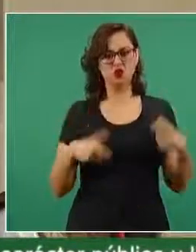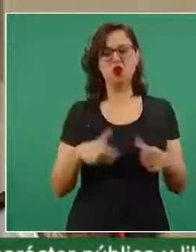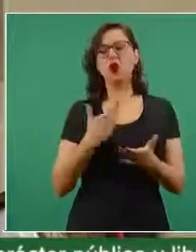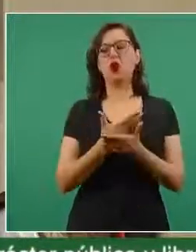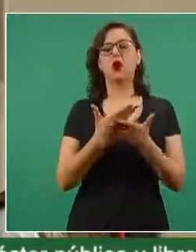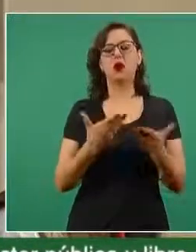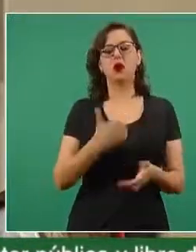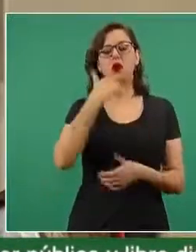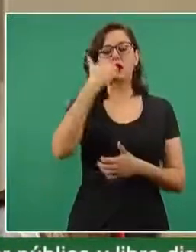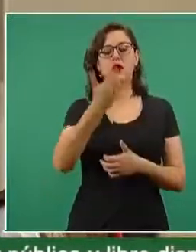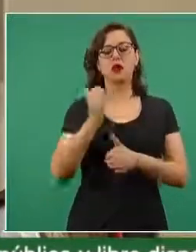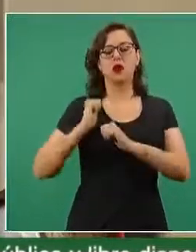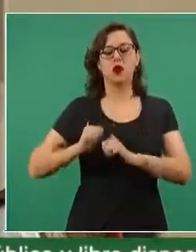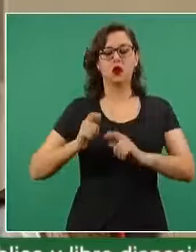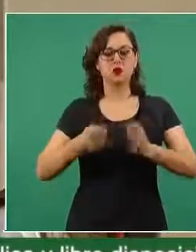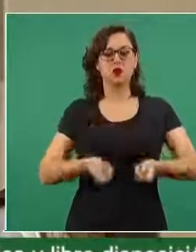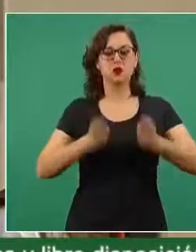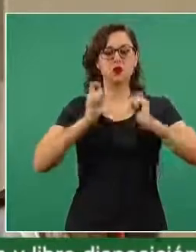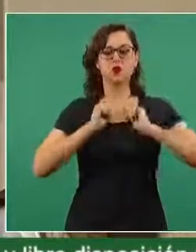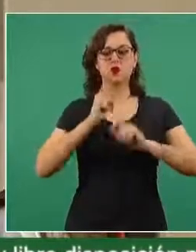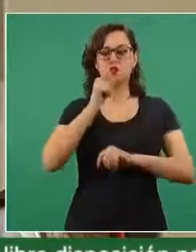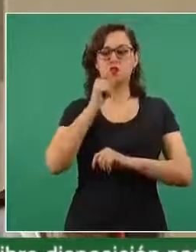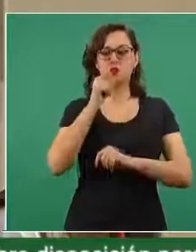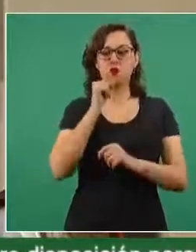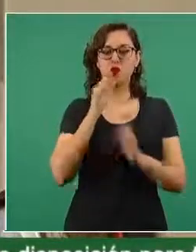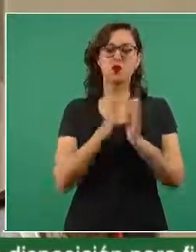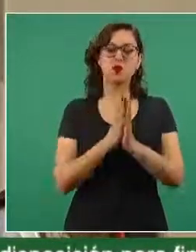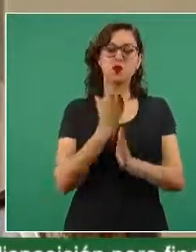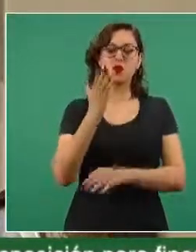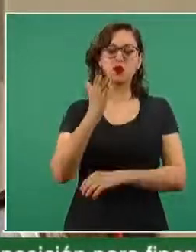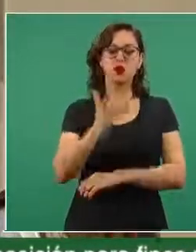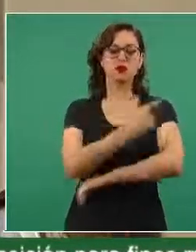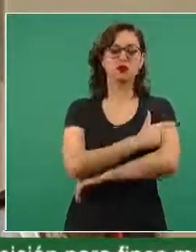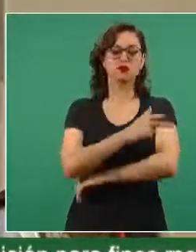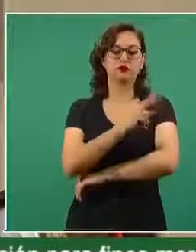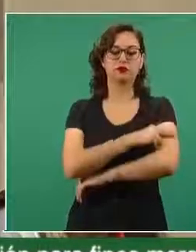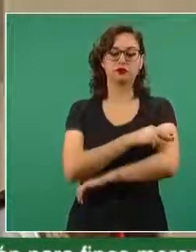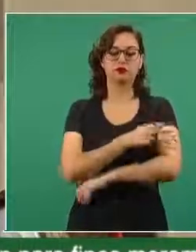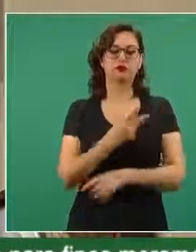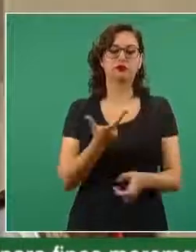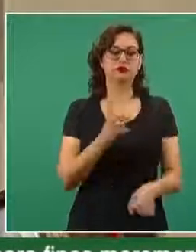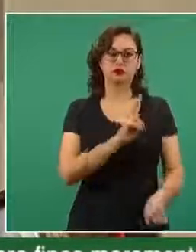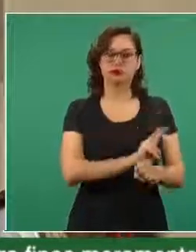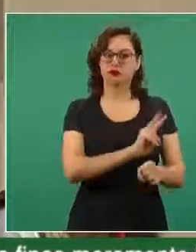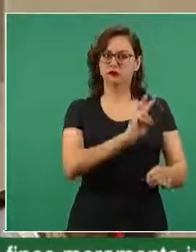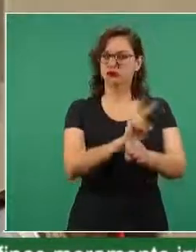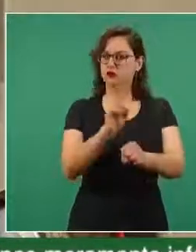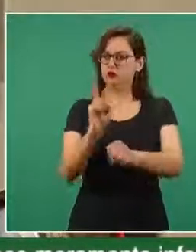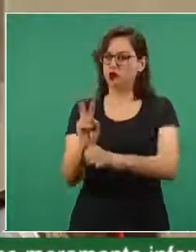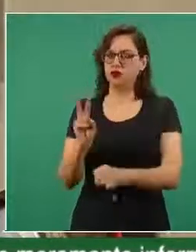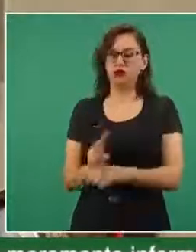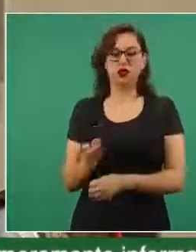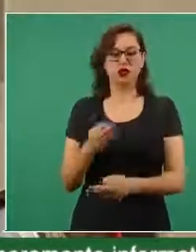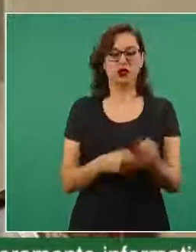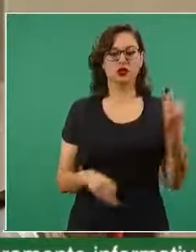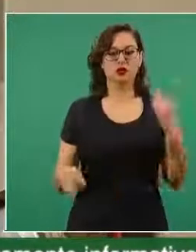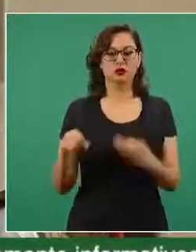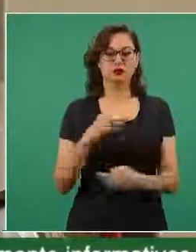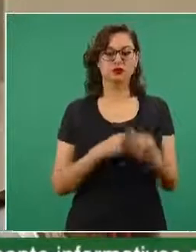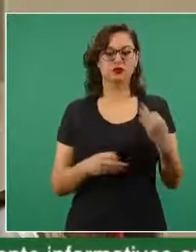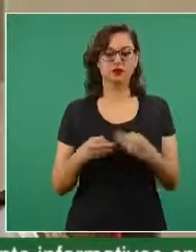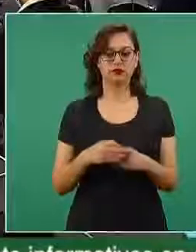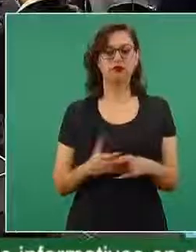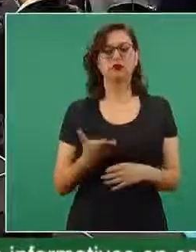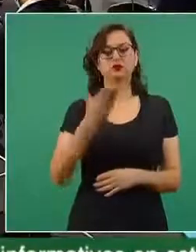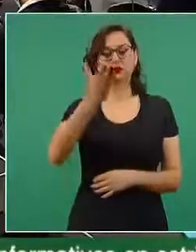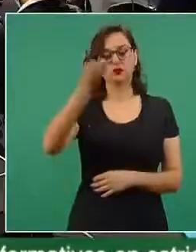le piden que a partir de la Guardia Nacional y de otras instituciones que haya una vigilancia extrema para que no ocurra esto. ¿Qué